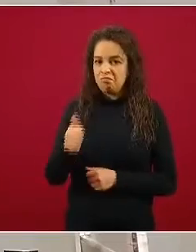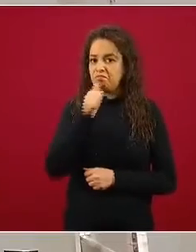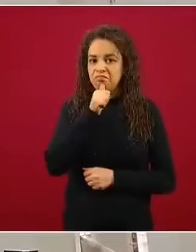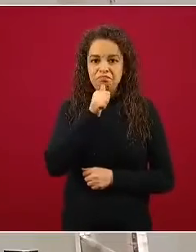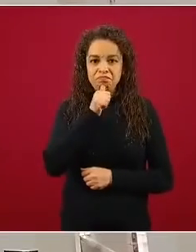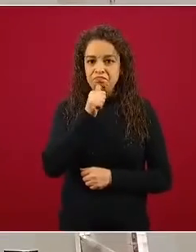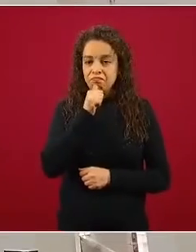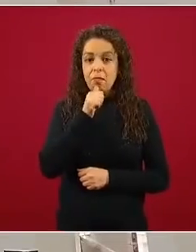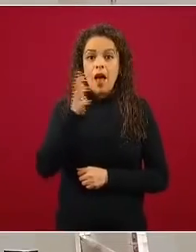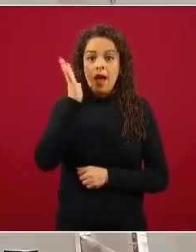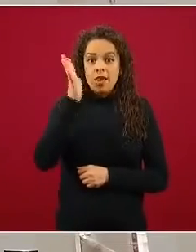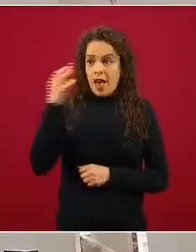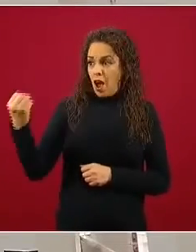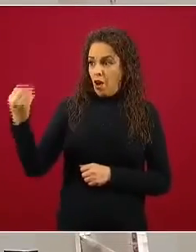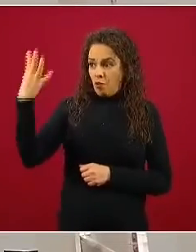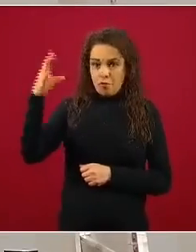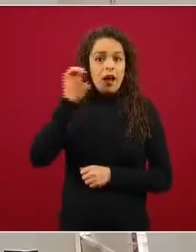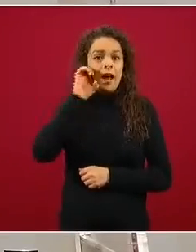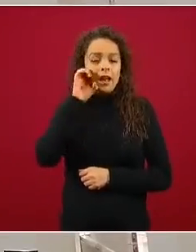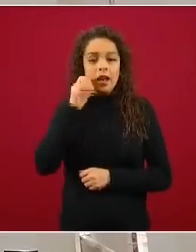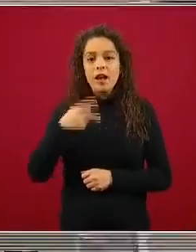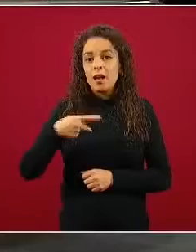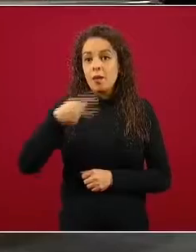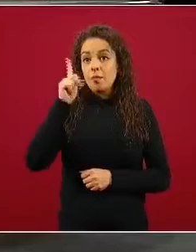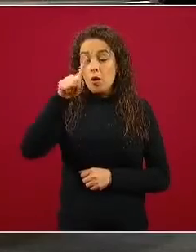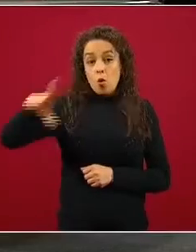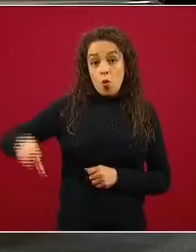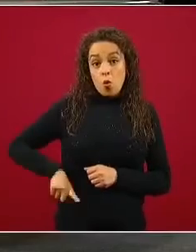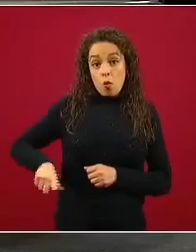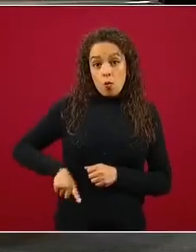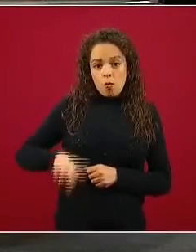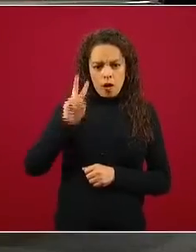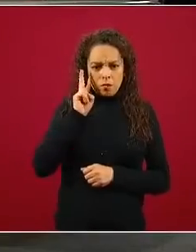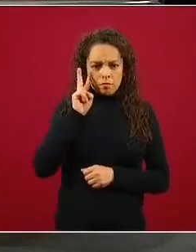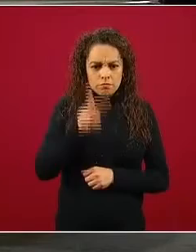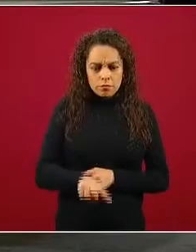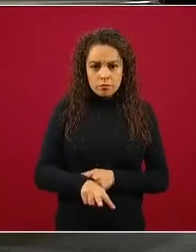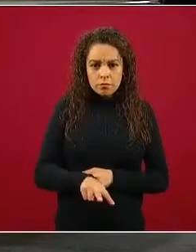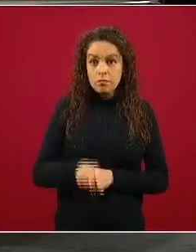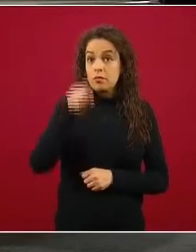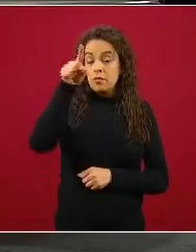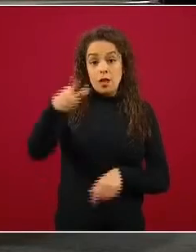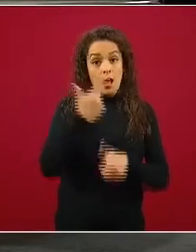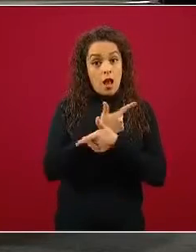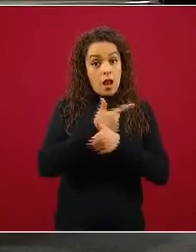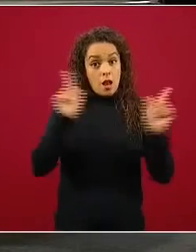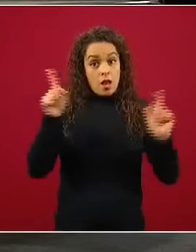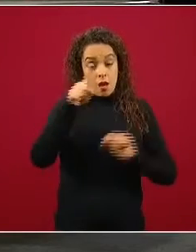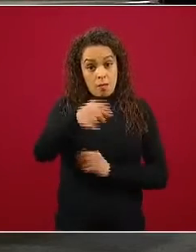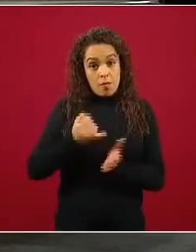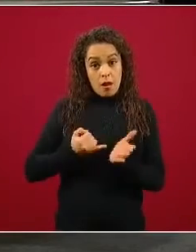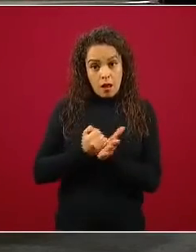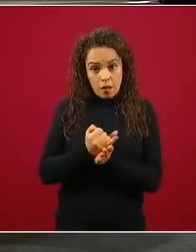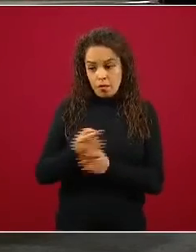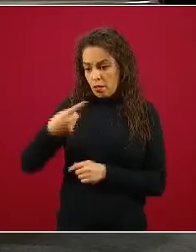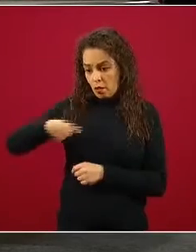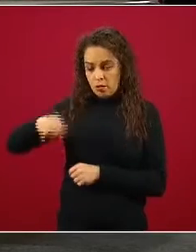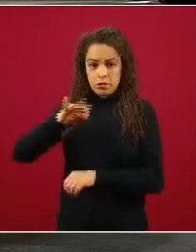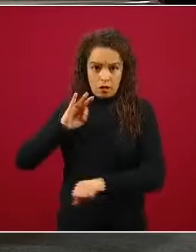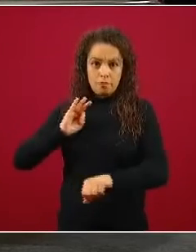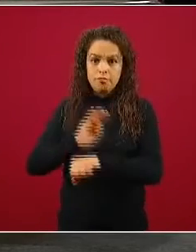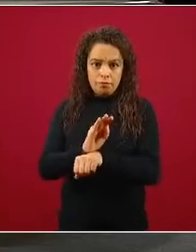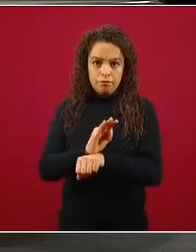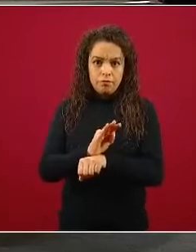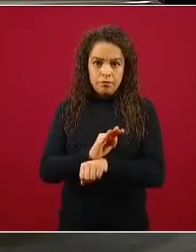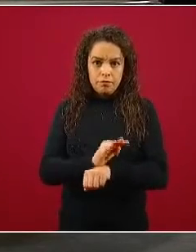en naranja, Zacatecas, el gobierno de Zacatecas es completamente libre y le respaldaremos de decidir que no es todavía momento de